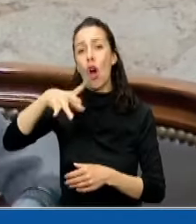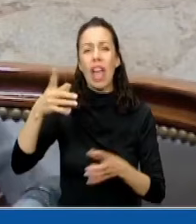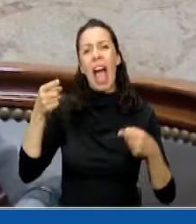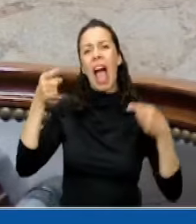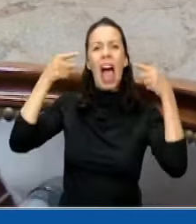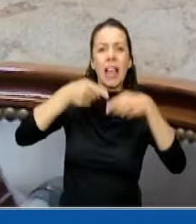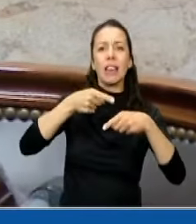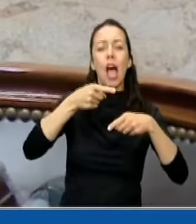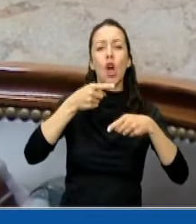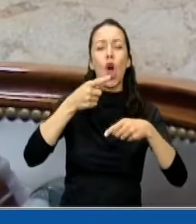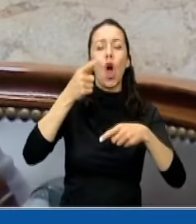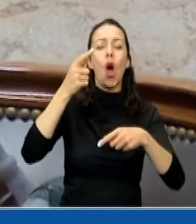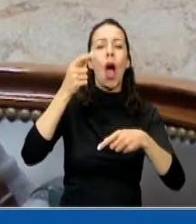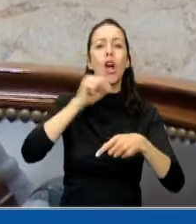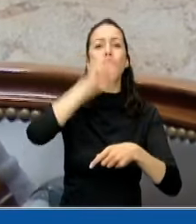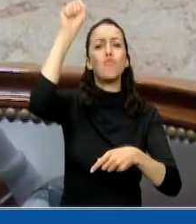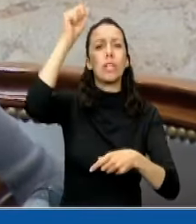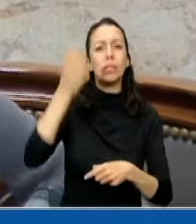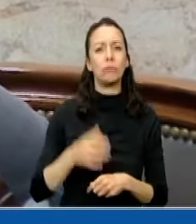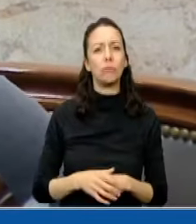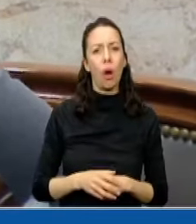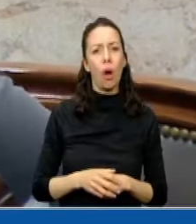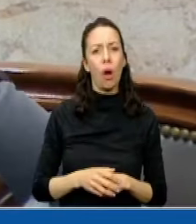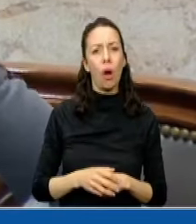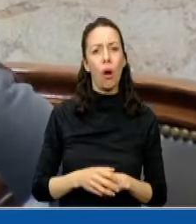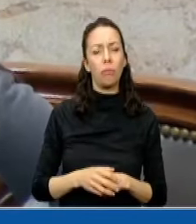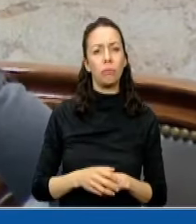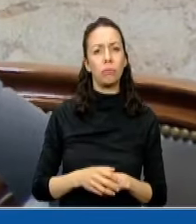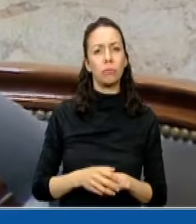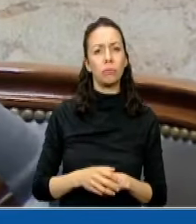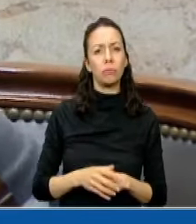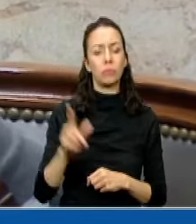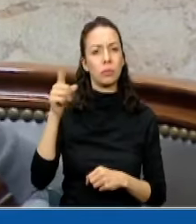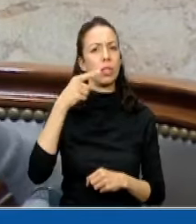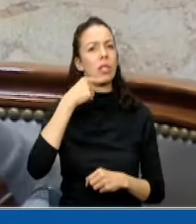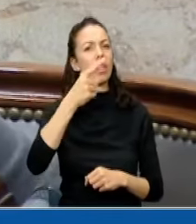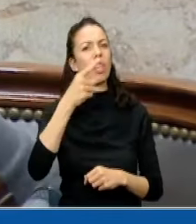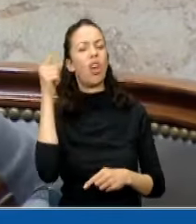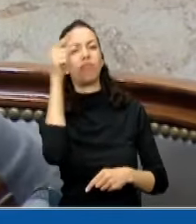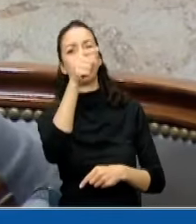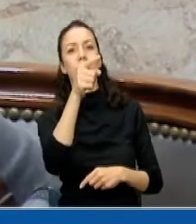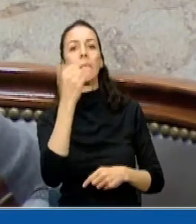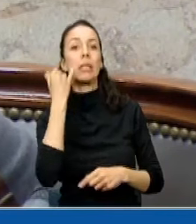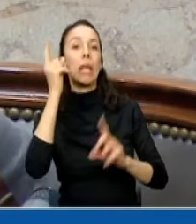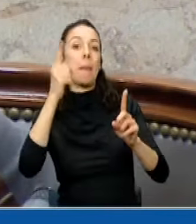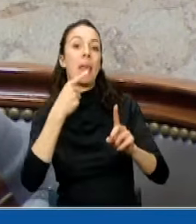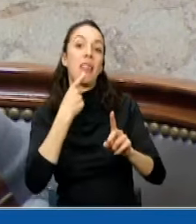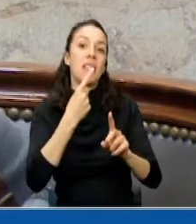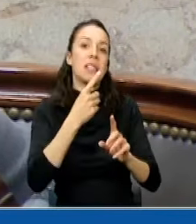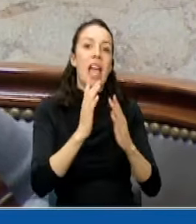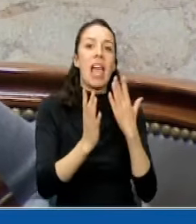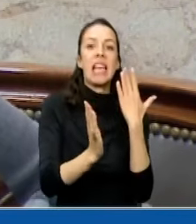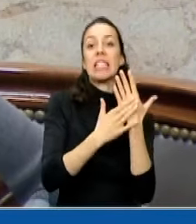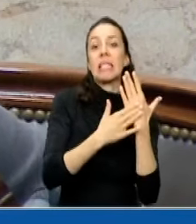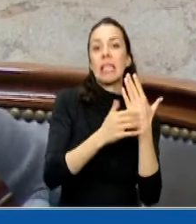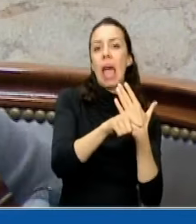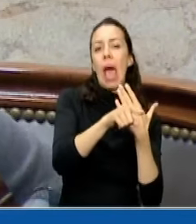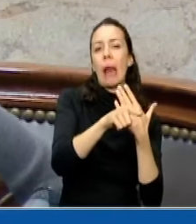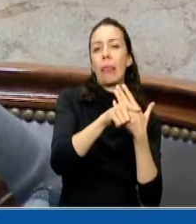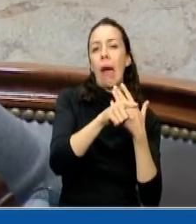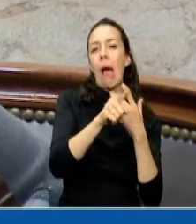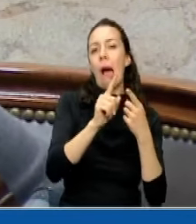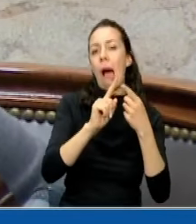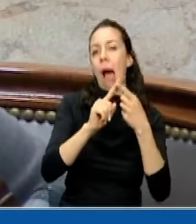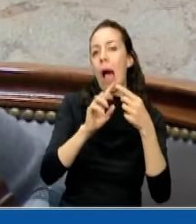al comunismo y a tratar de asociar a la izquierda con regímenes